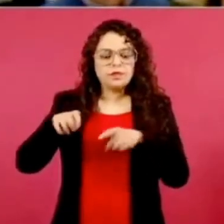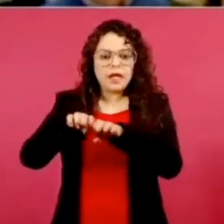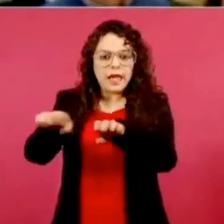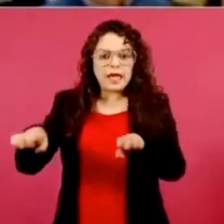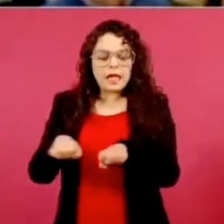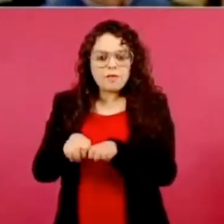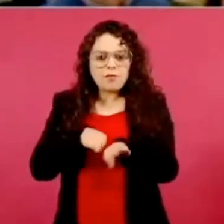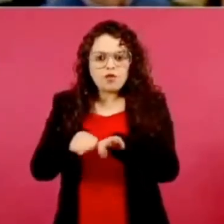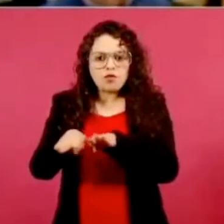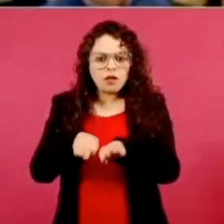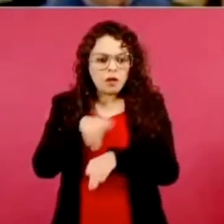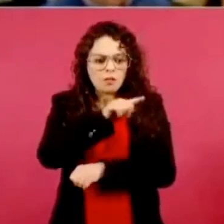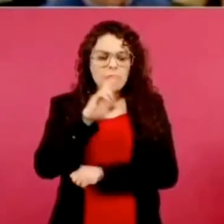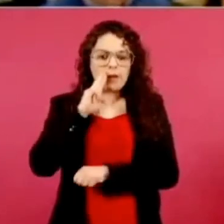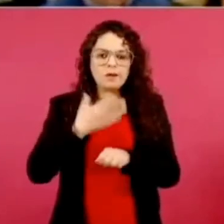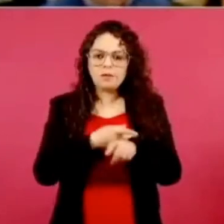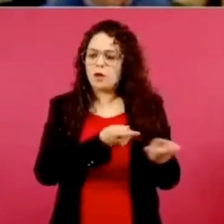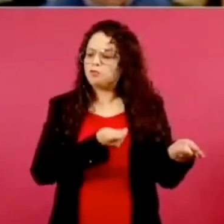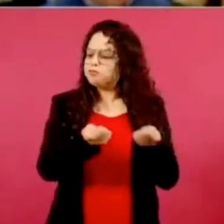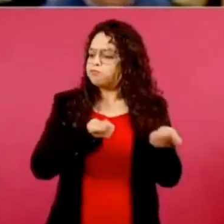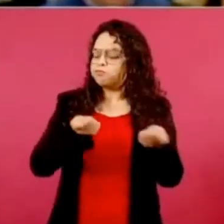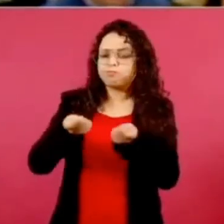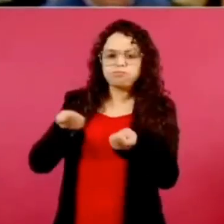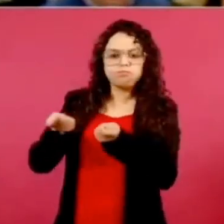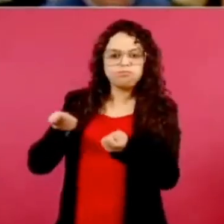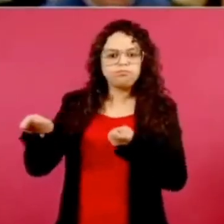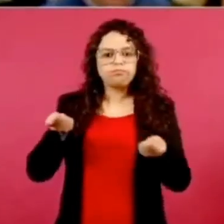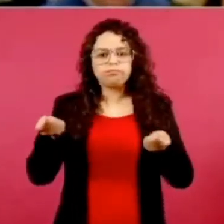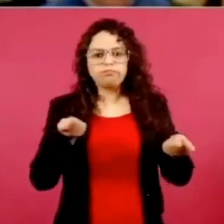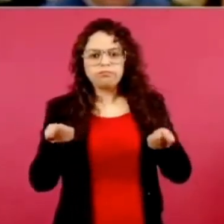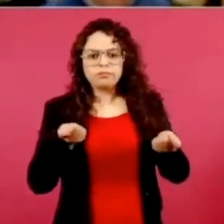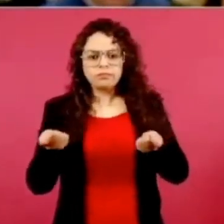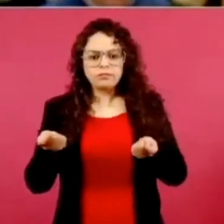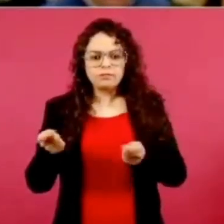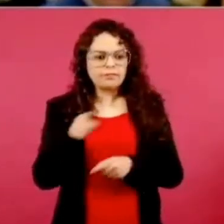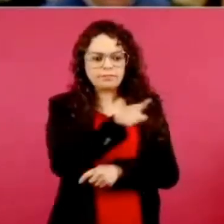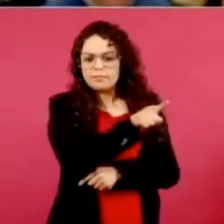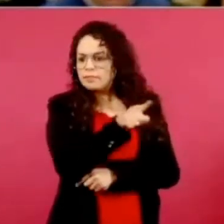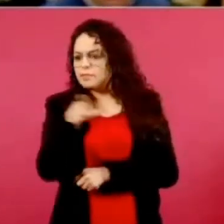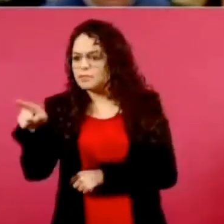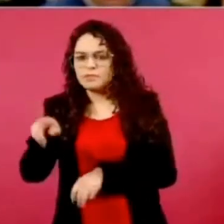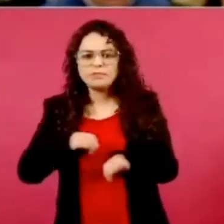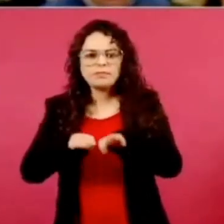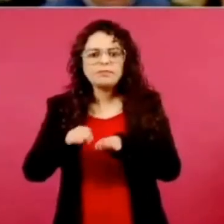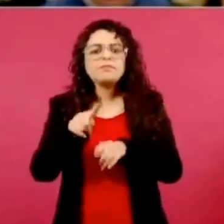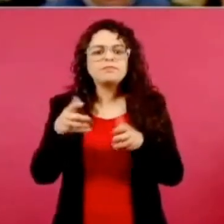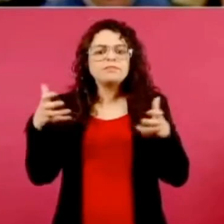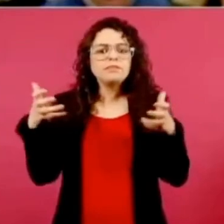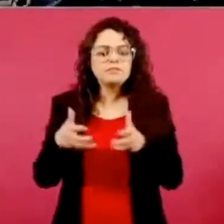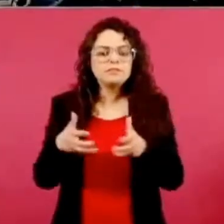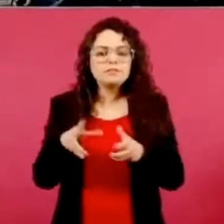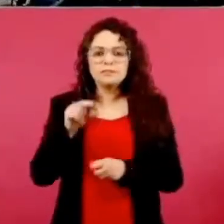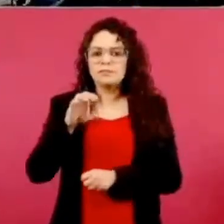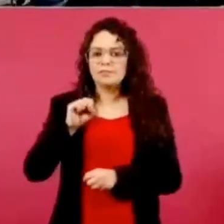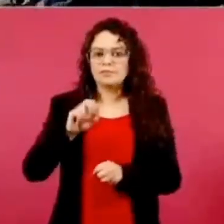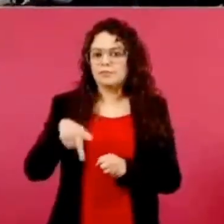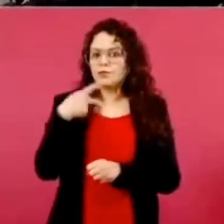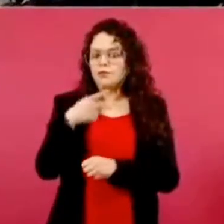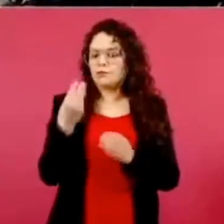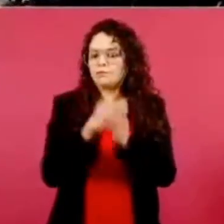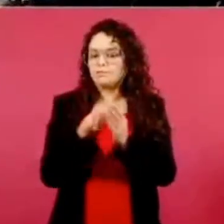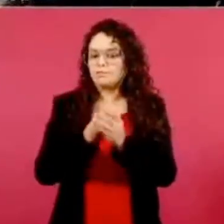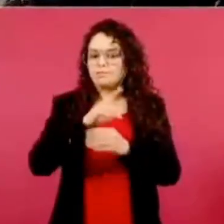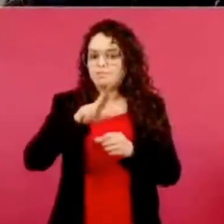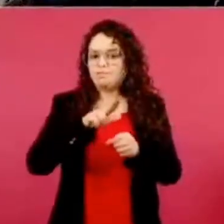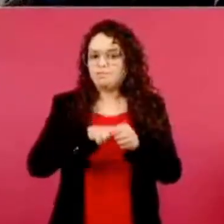colaboradores a su cargo, los cuales pues hacen funciones que no son naturales a lo que